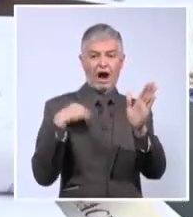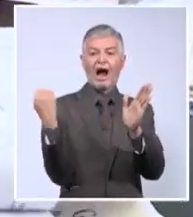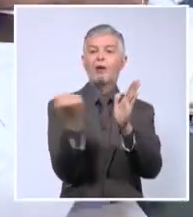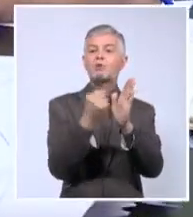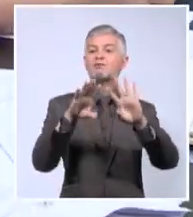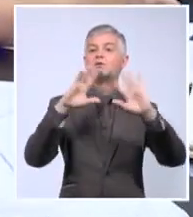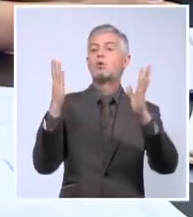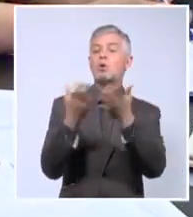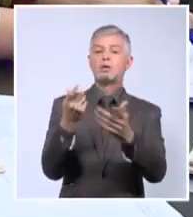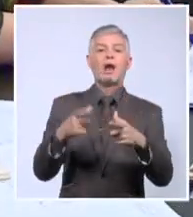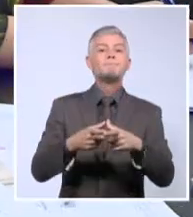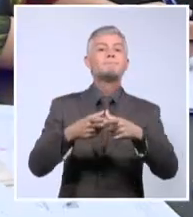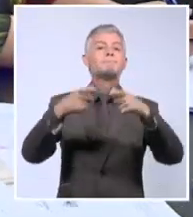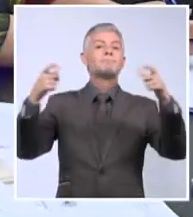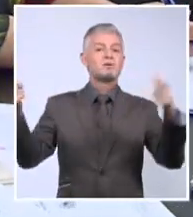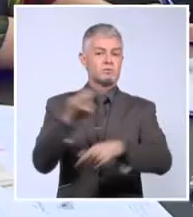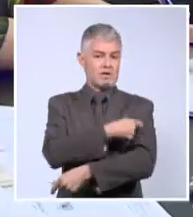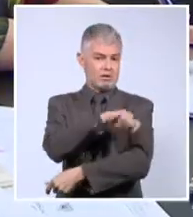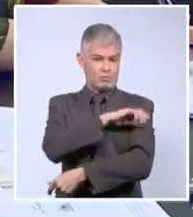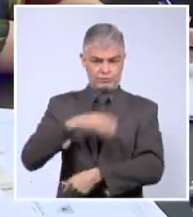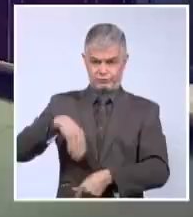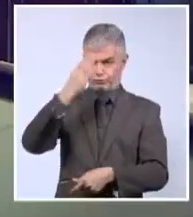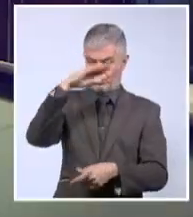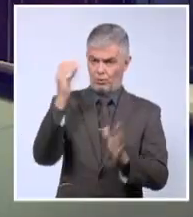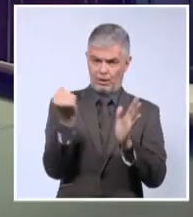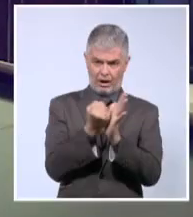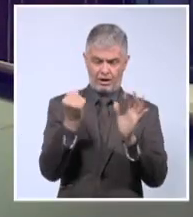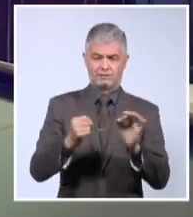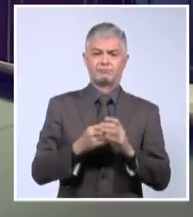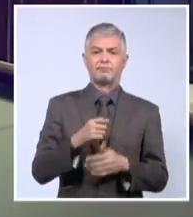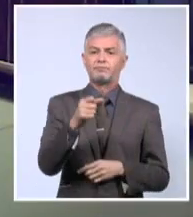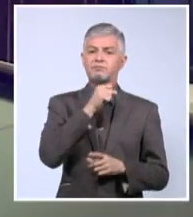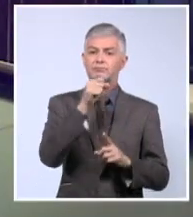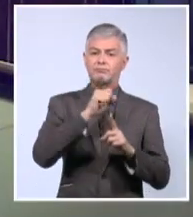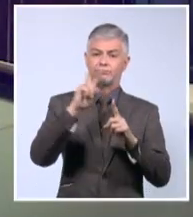la inmensa mayoría de la población. Talía González, Sistema Informativo de la